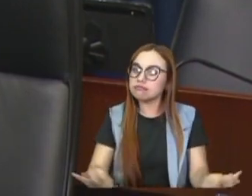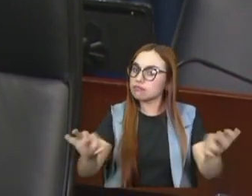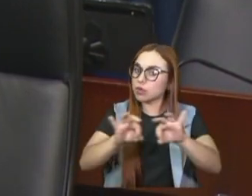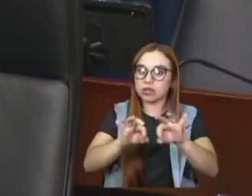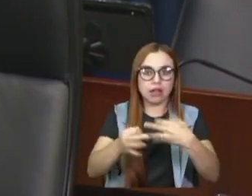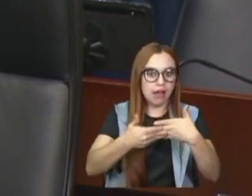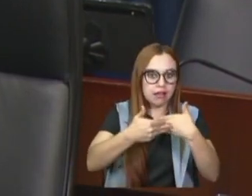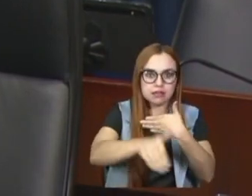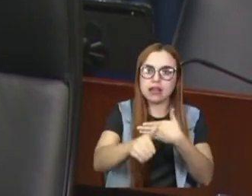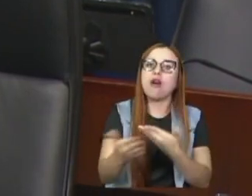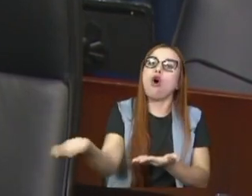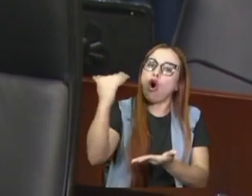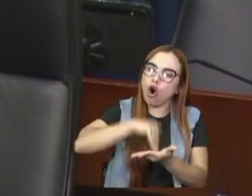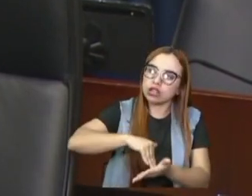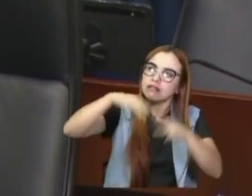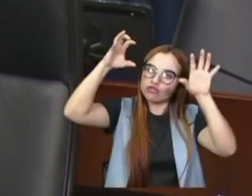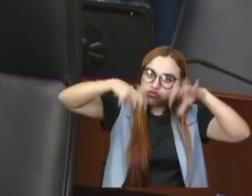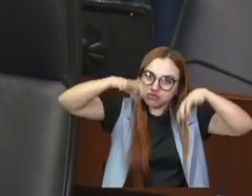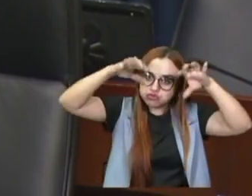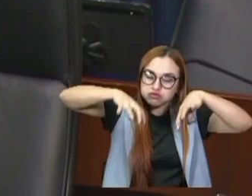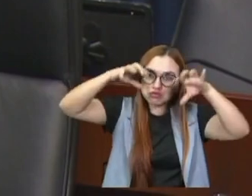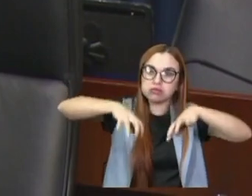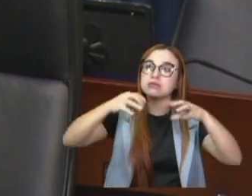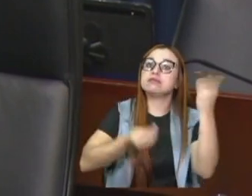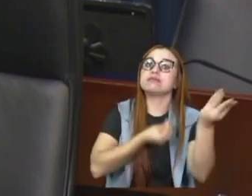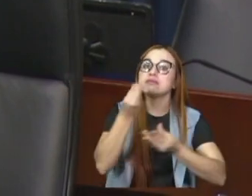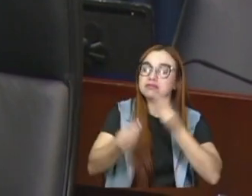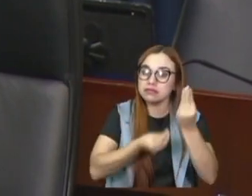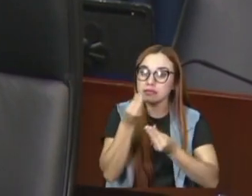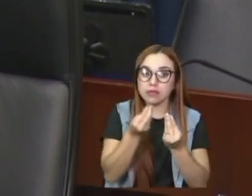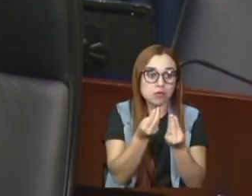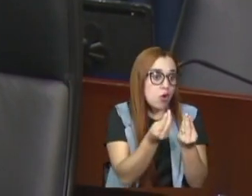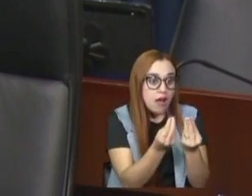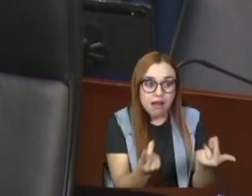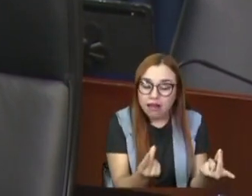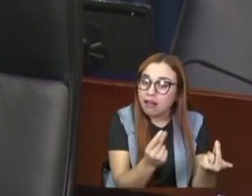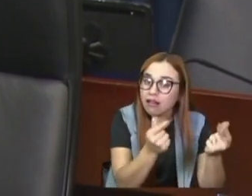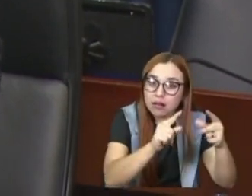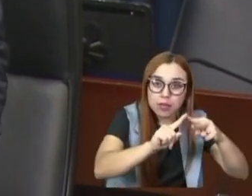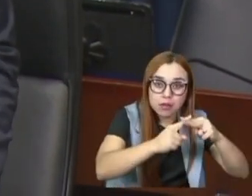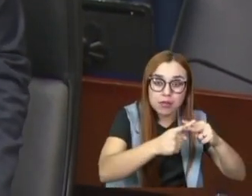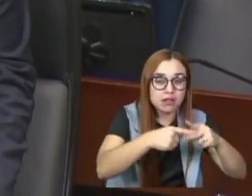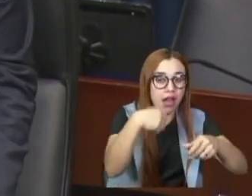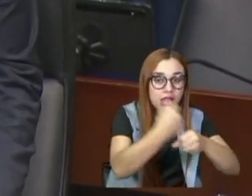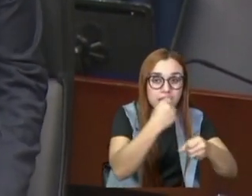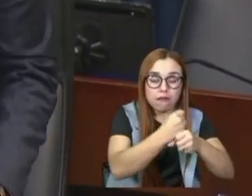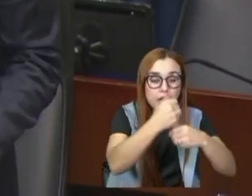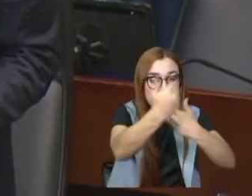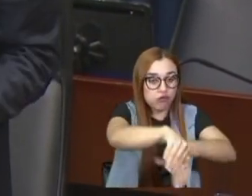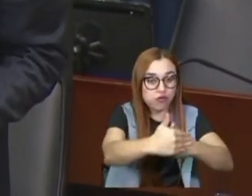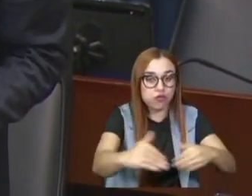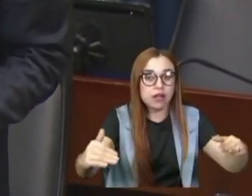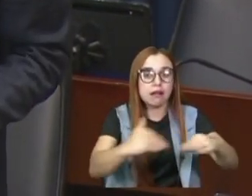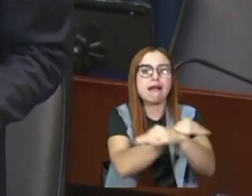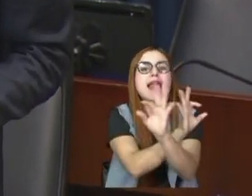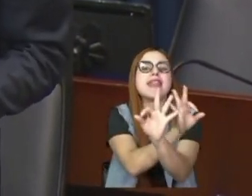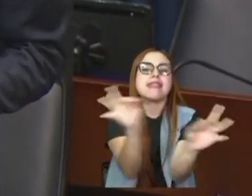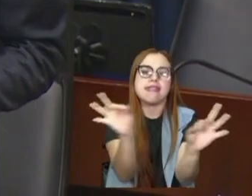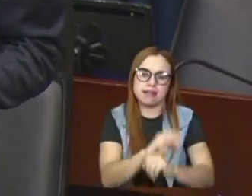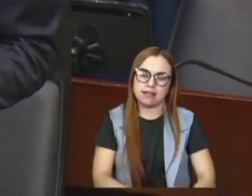están cerca y hasta ahora no ha empezado ninguna obra en beneficio de la gente necesitada de las costas y montañas. Gracias, presidente.